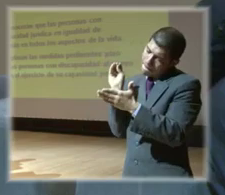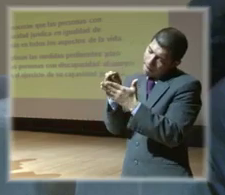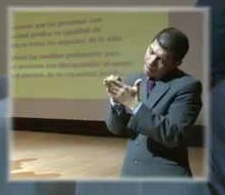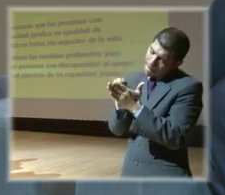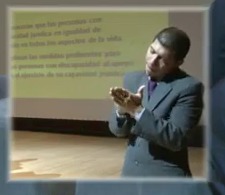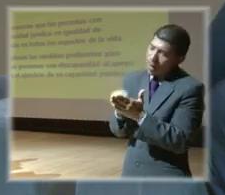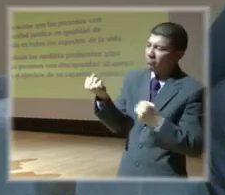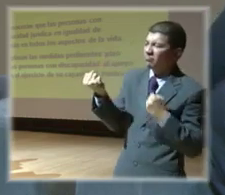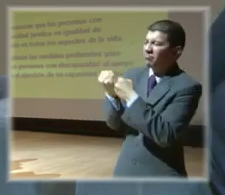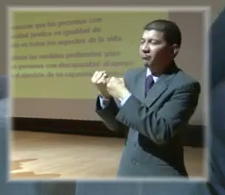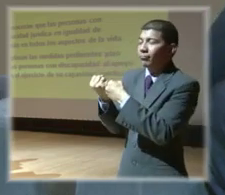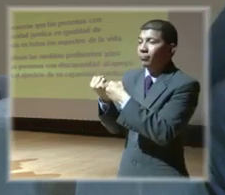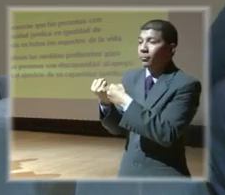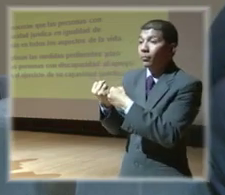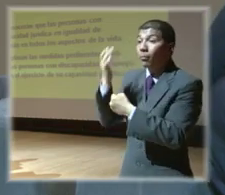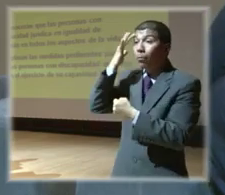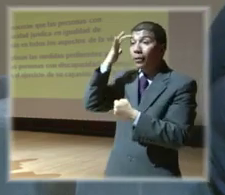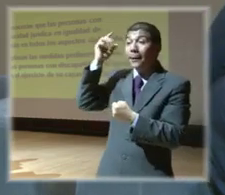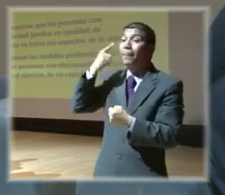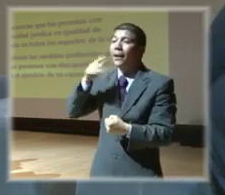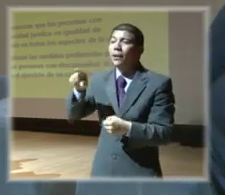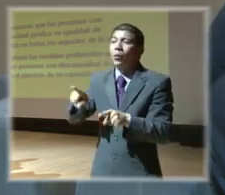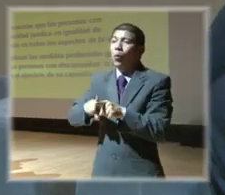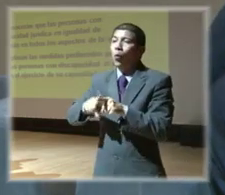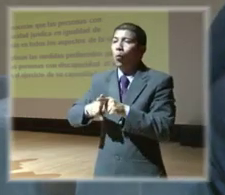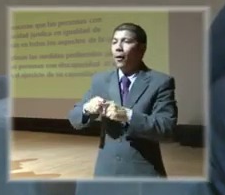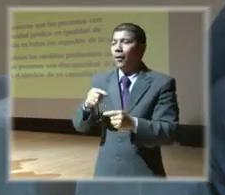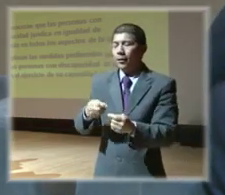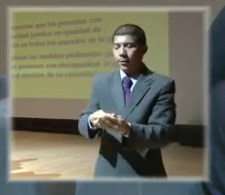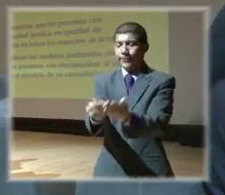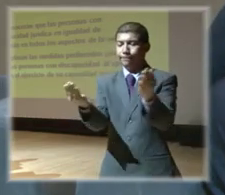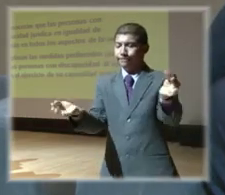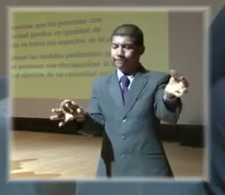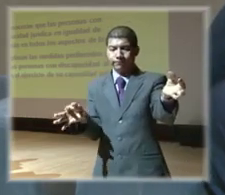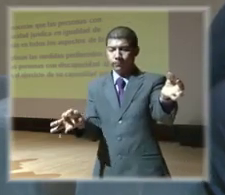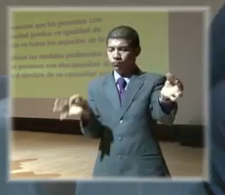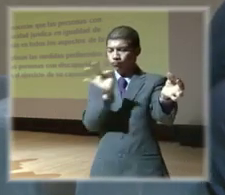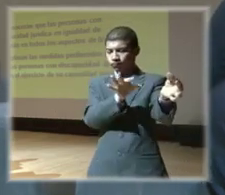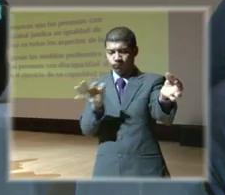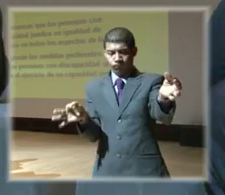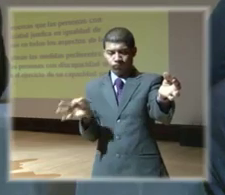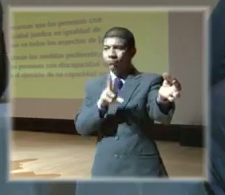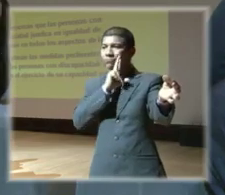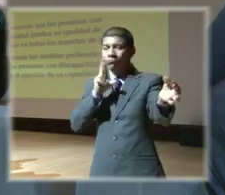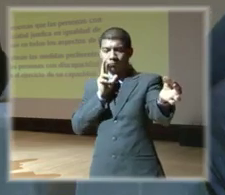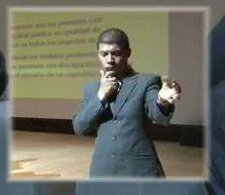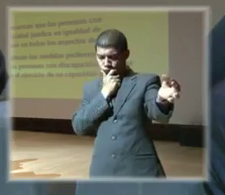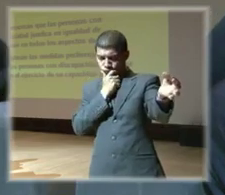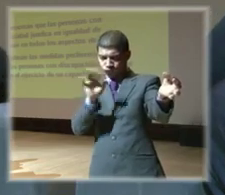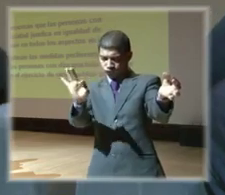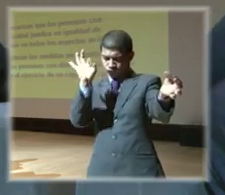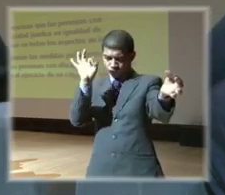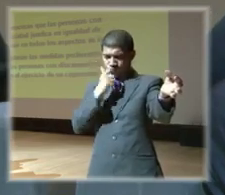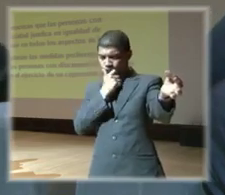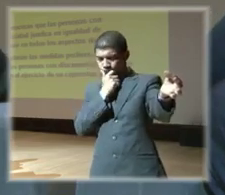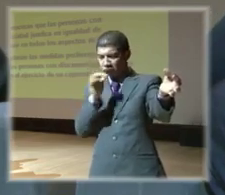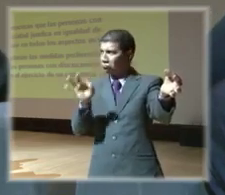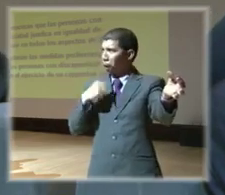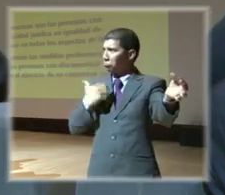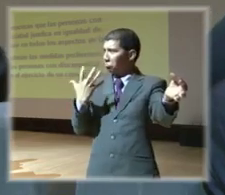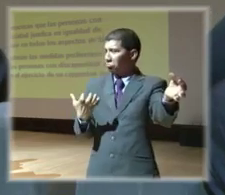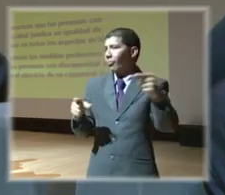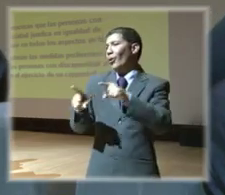que siempre va a ser a la carta, porque la interdicción y la curatela es un saco único que le ponen a todo el mundo. Y si va a ser un